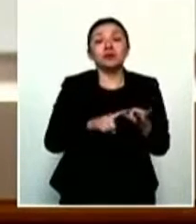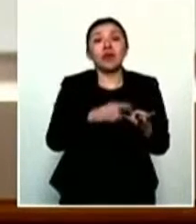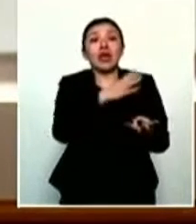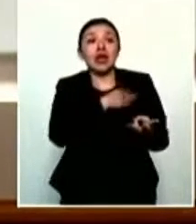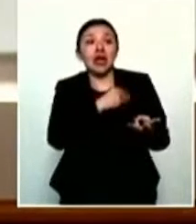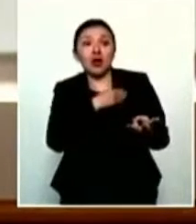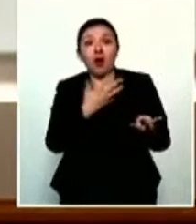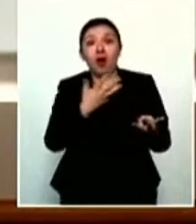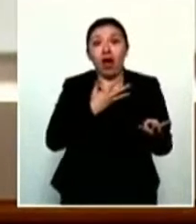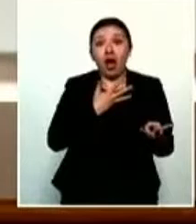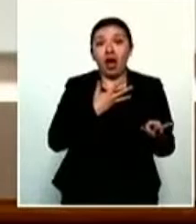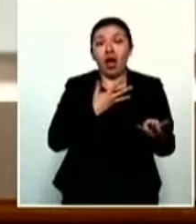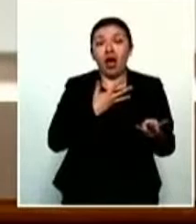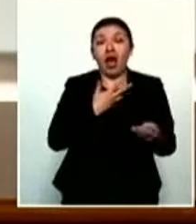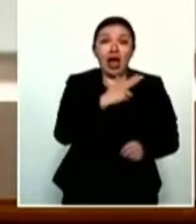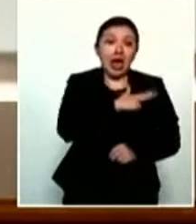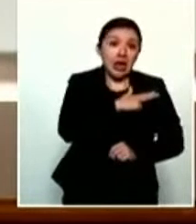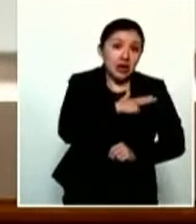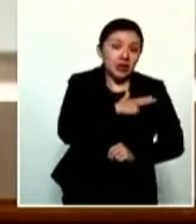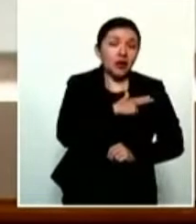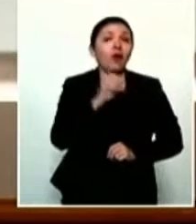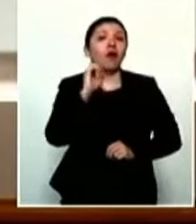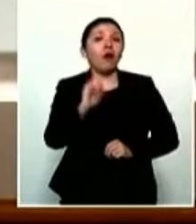su niña estaba lesionado